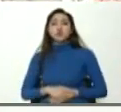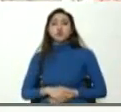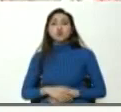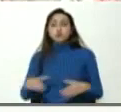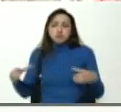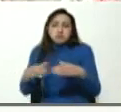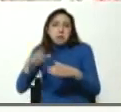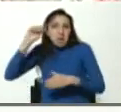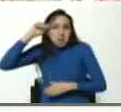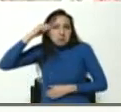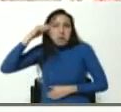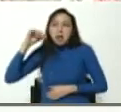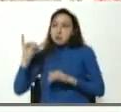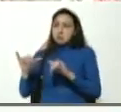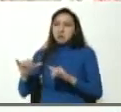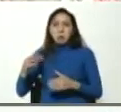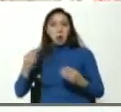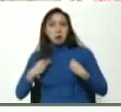guaira se recordara